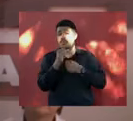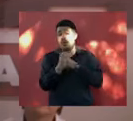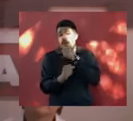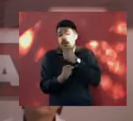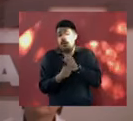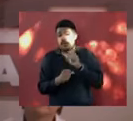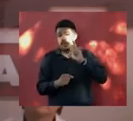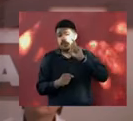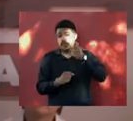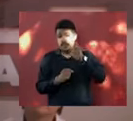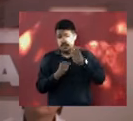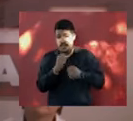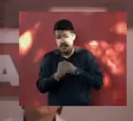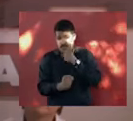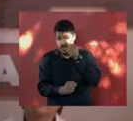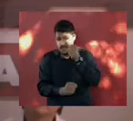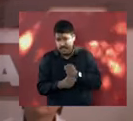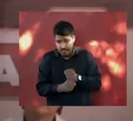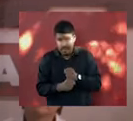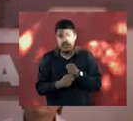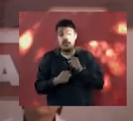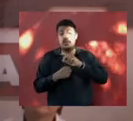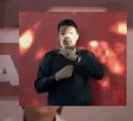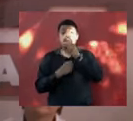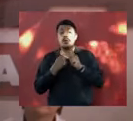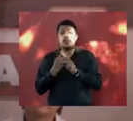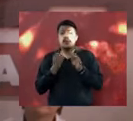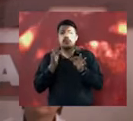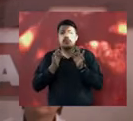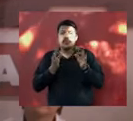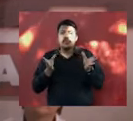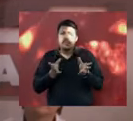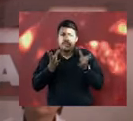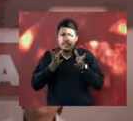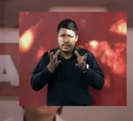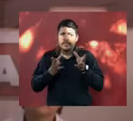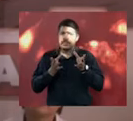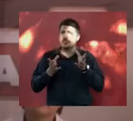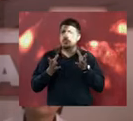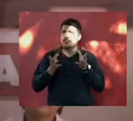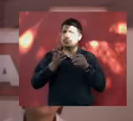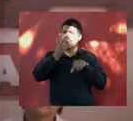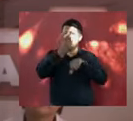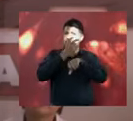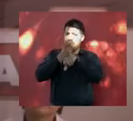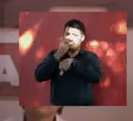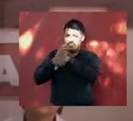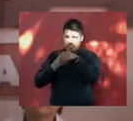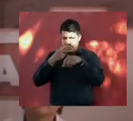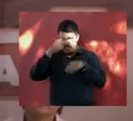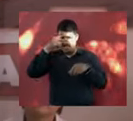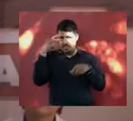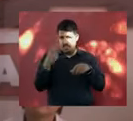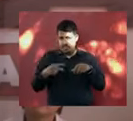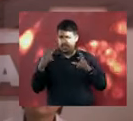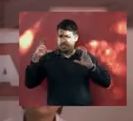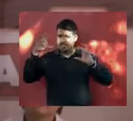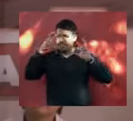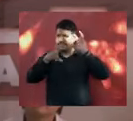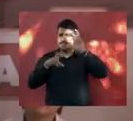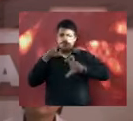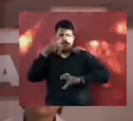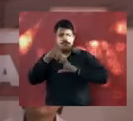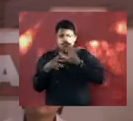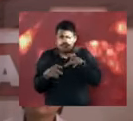se dedicaron a promover nuestro país y decían: vengan a invertir en México porque en México hay mano de